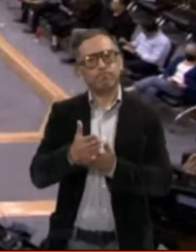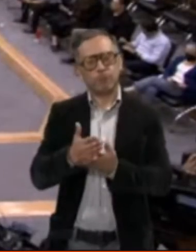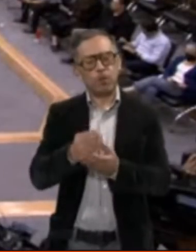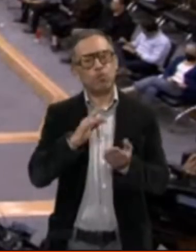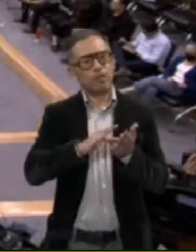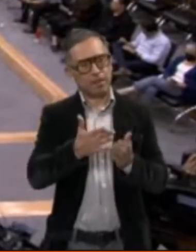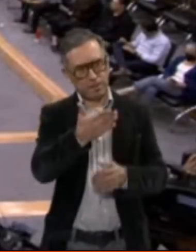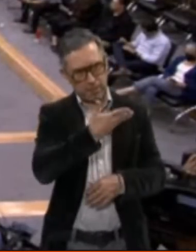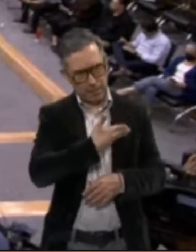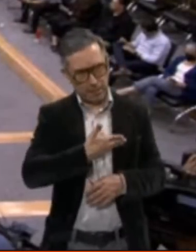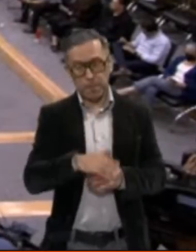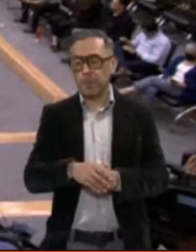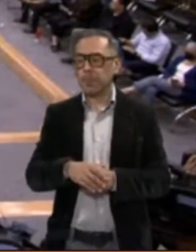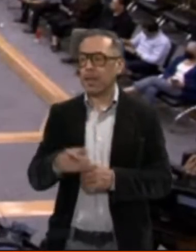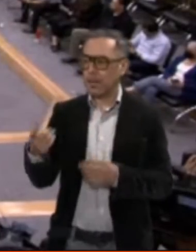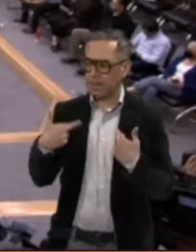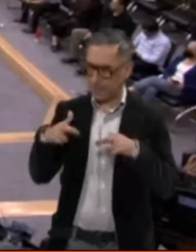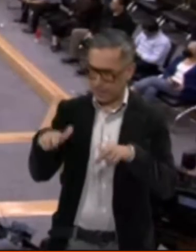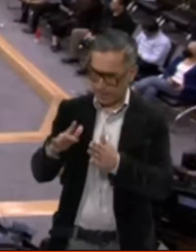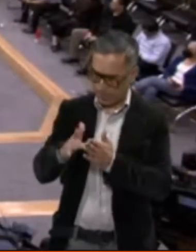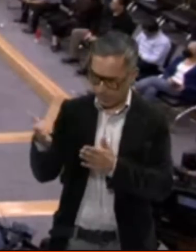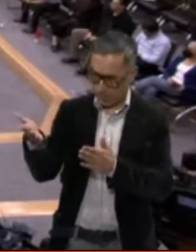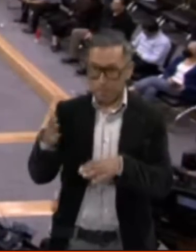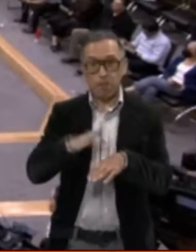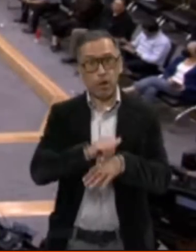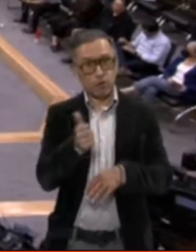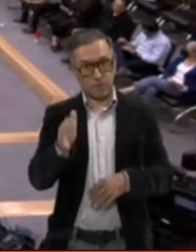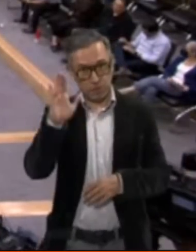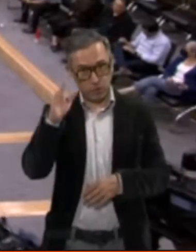señor representante. ¿Alguna otra intervención? El consejero Murayama.